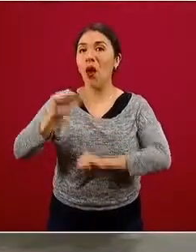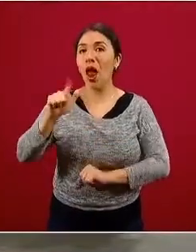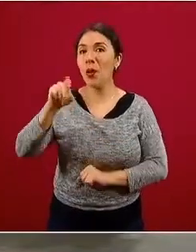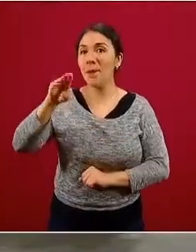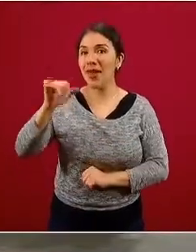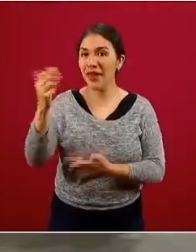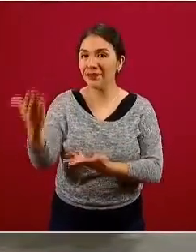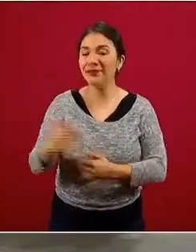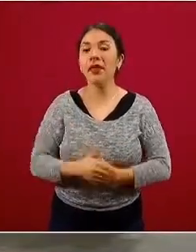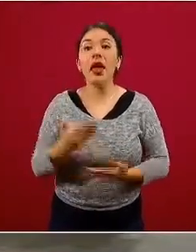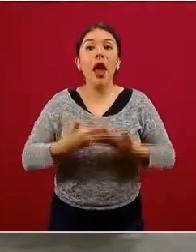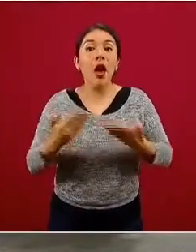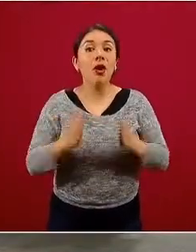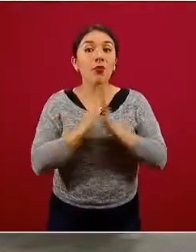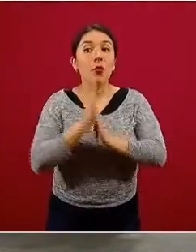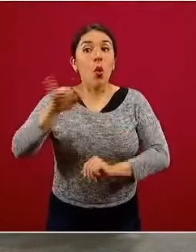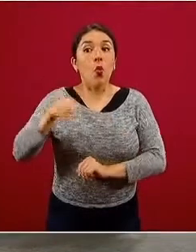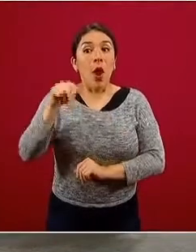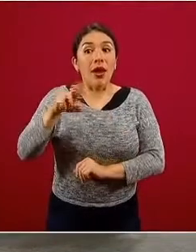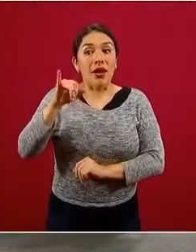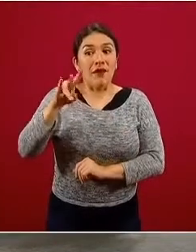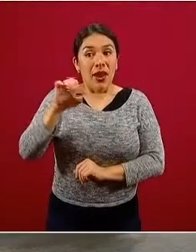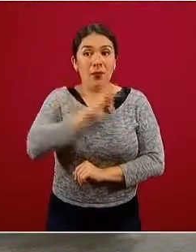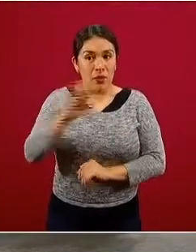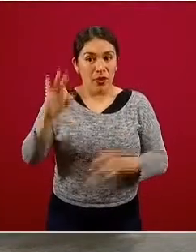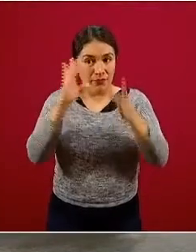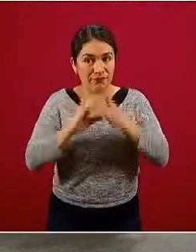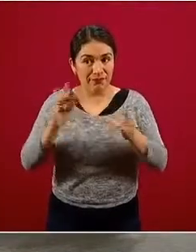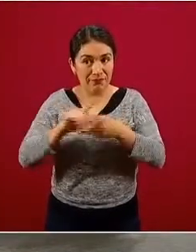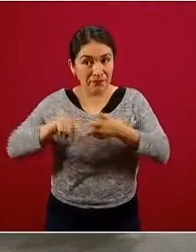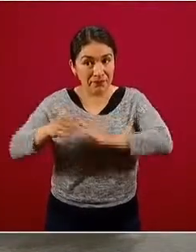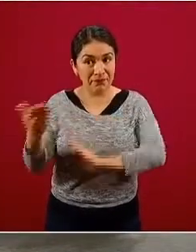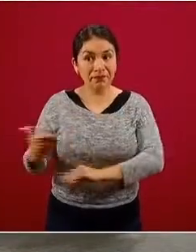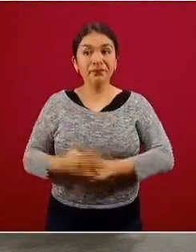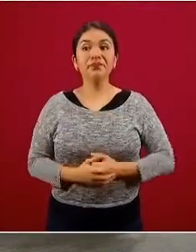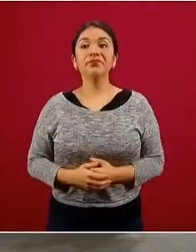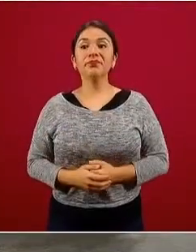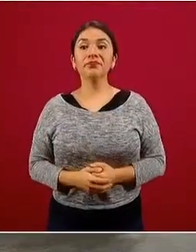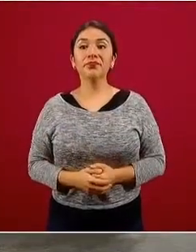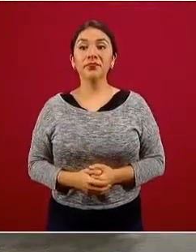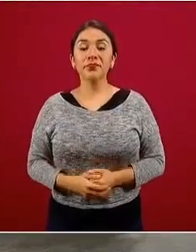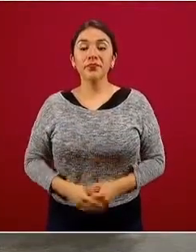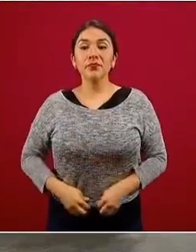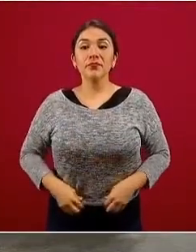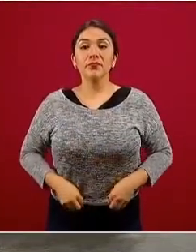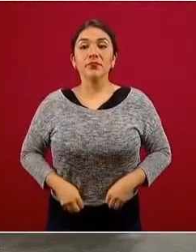Lomía. Le pedimos al doctor Juan Rivera si nos puede iluminar.